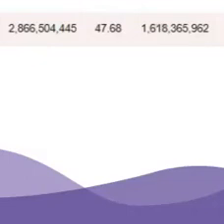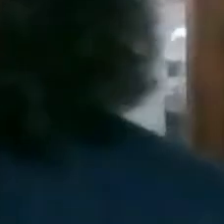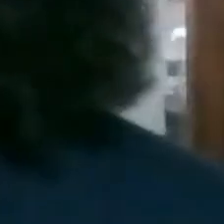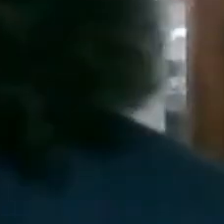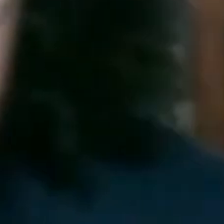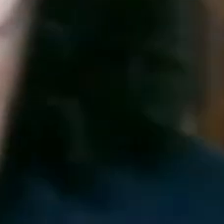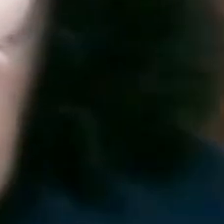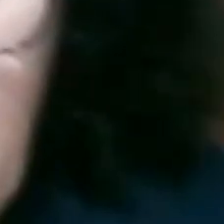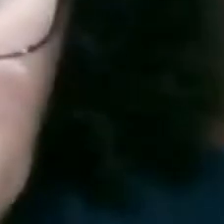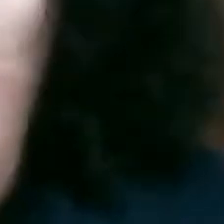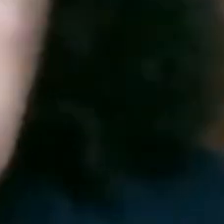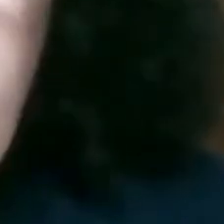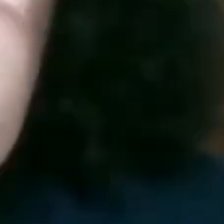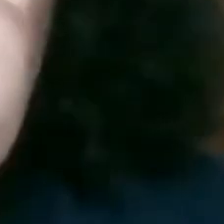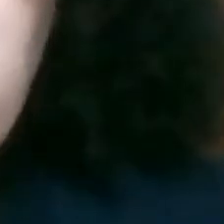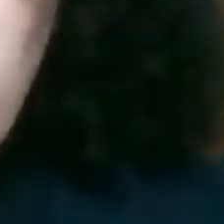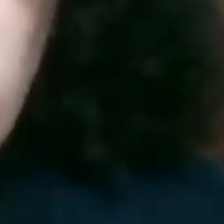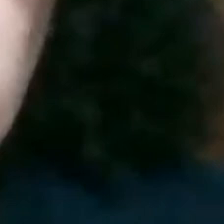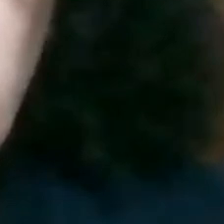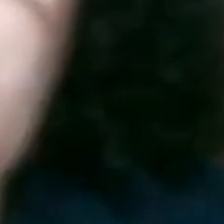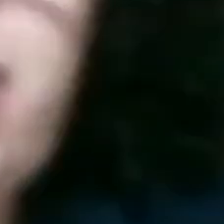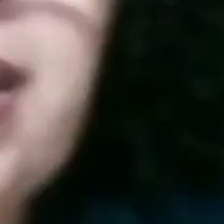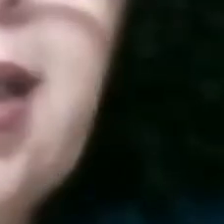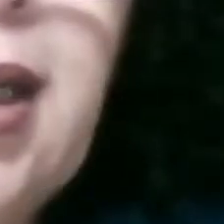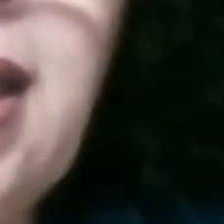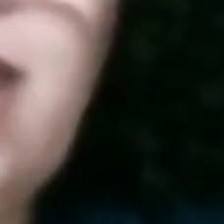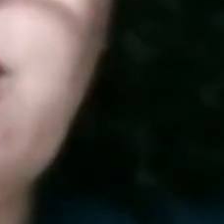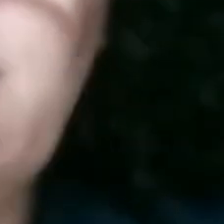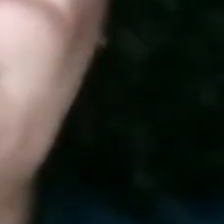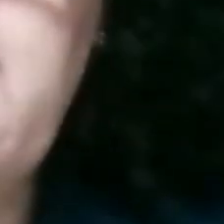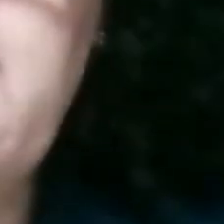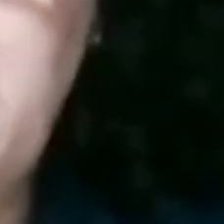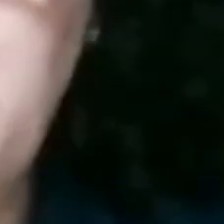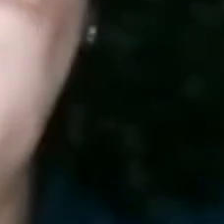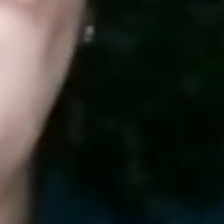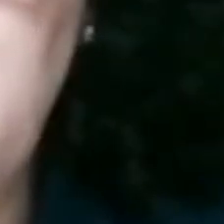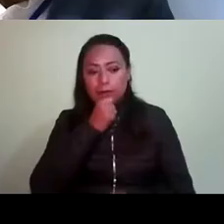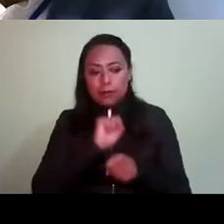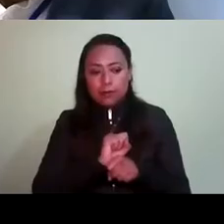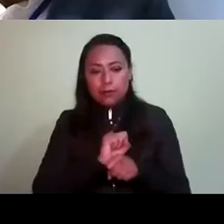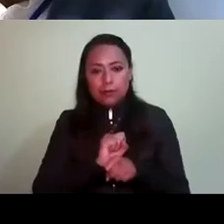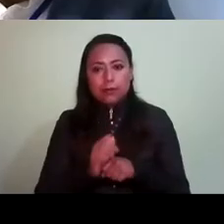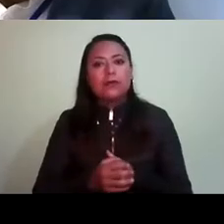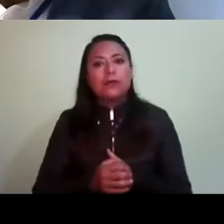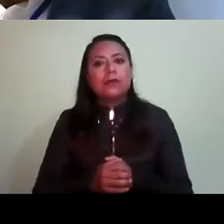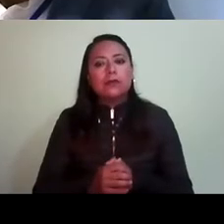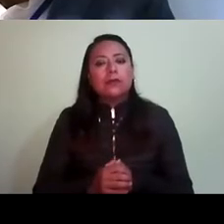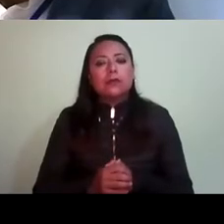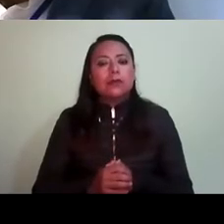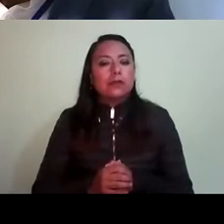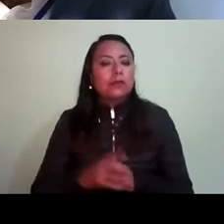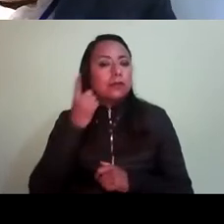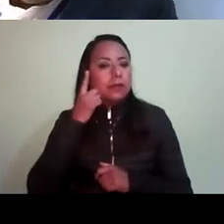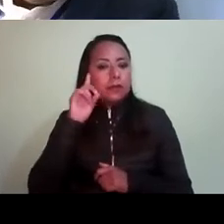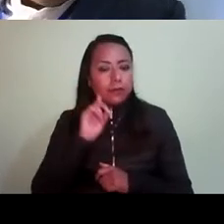Gracias, alcaldesa. Esta presidencia solicita a la diputada secretaria nos dé cuenta de las y los diputados